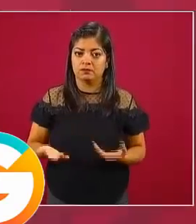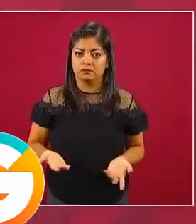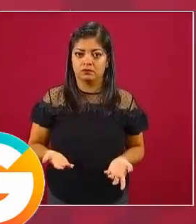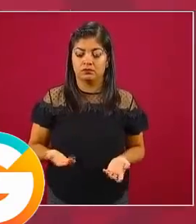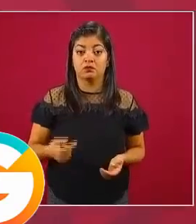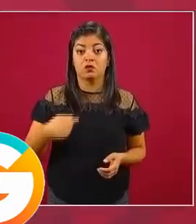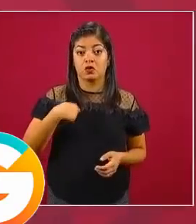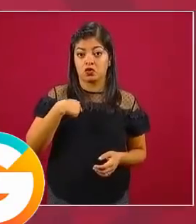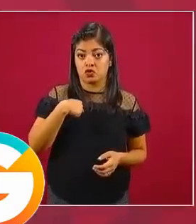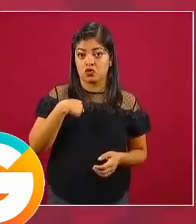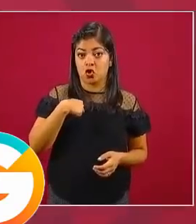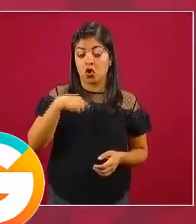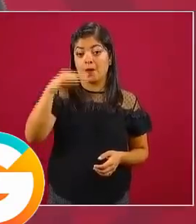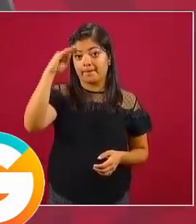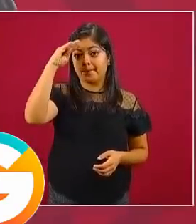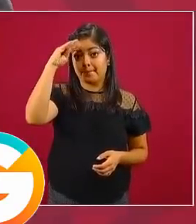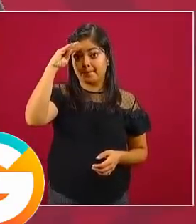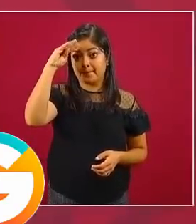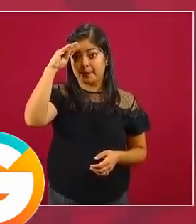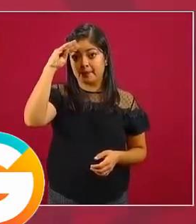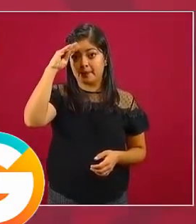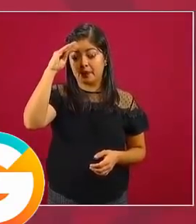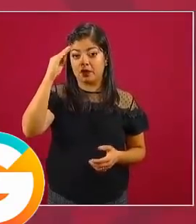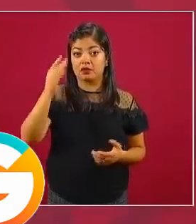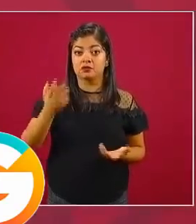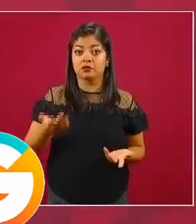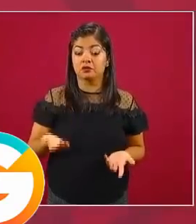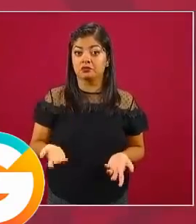Yo creo que si así